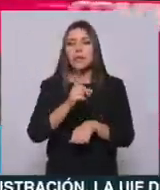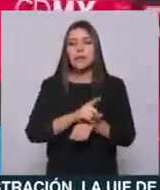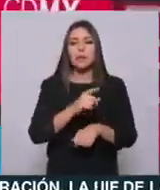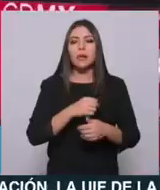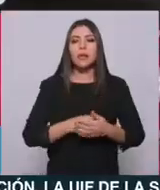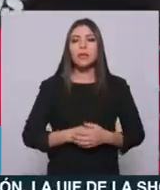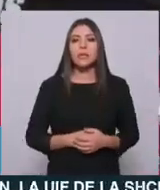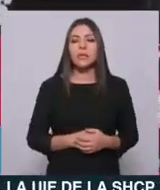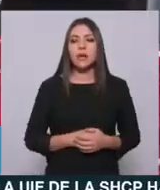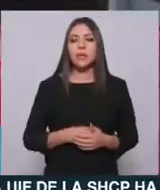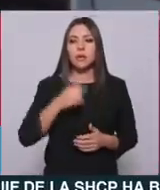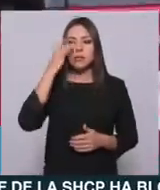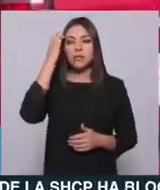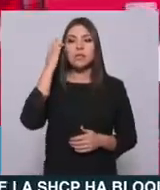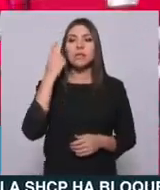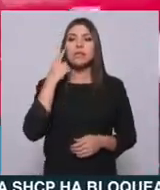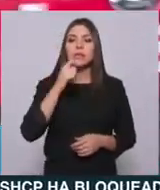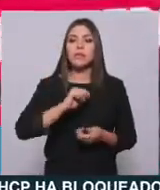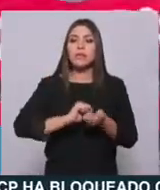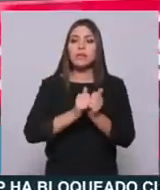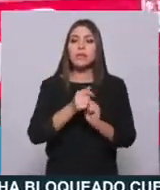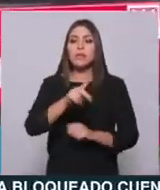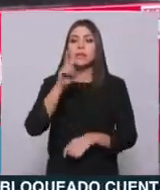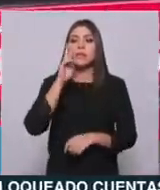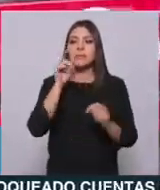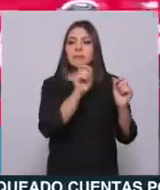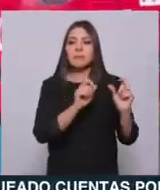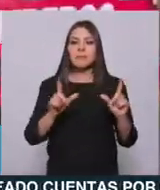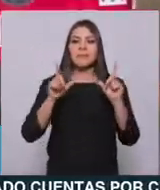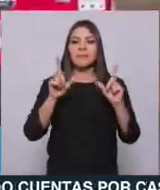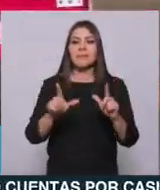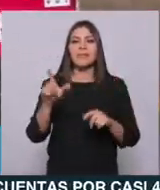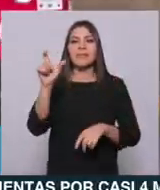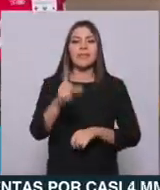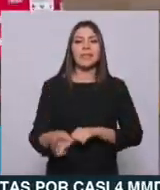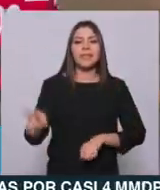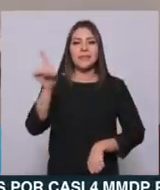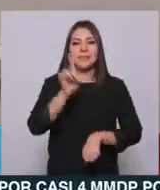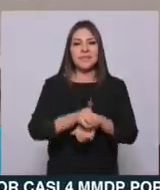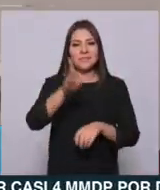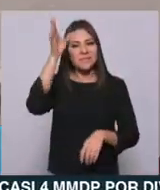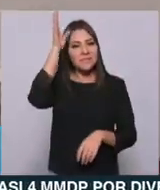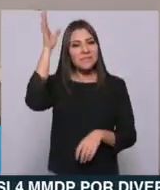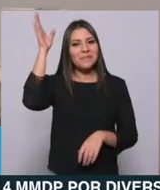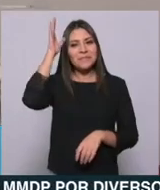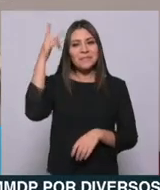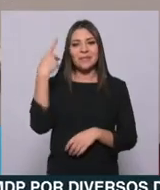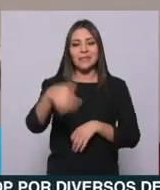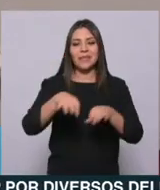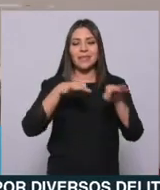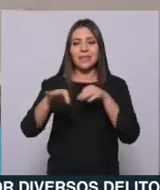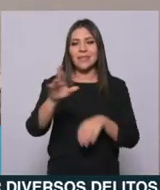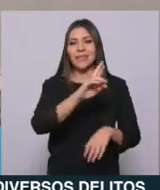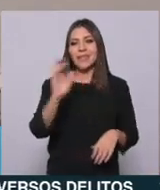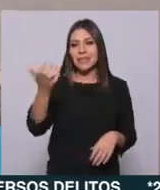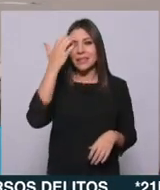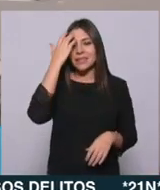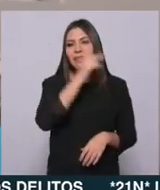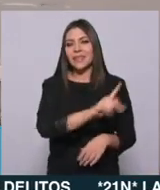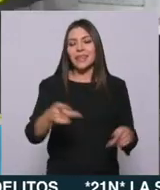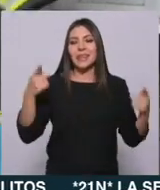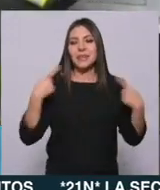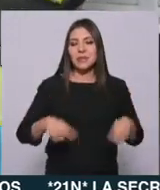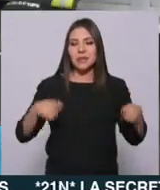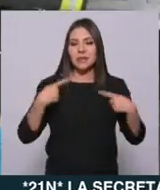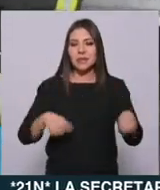Y recientemente conmemoramos, por las imágenes que vemos ahora mismo, el Día del Bombero, reconocerles este trabajo que hacen, porque la gente o la mayoría de